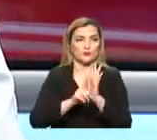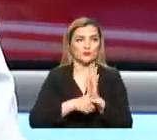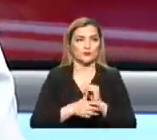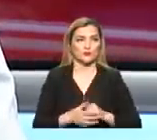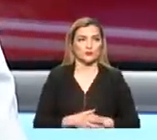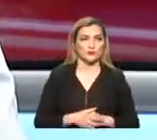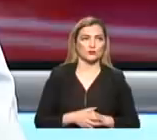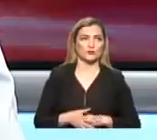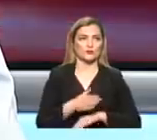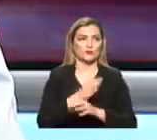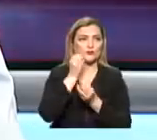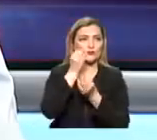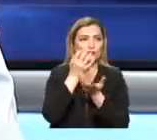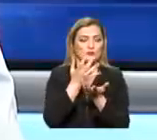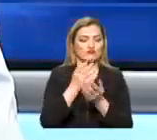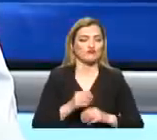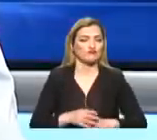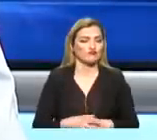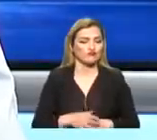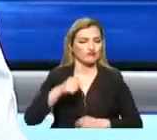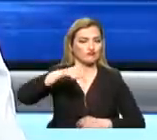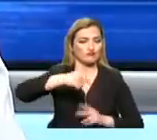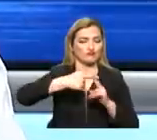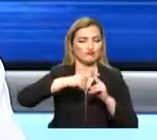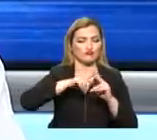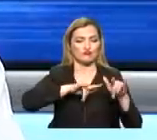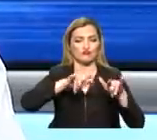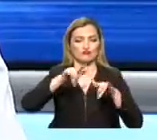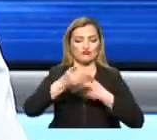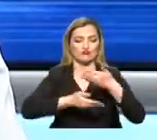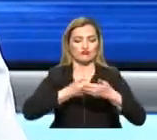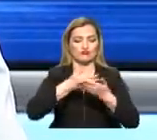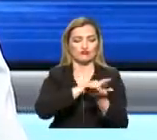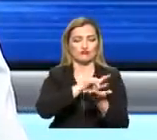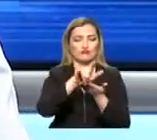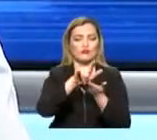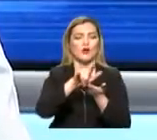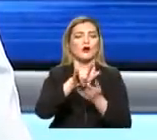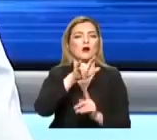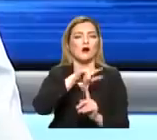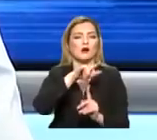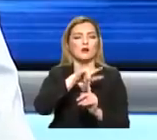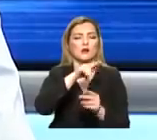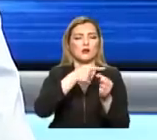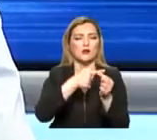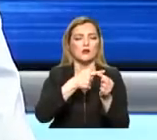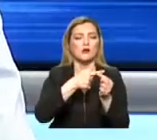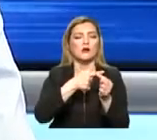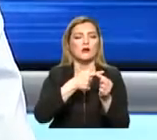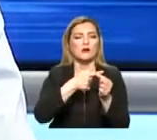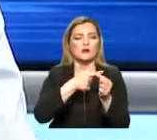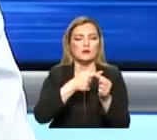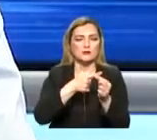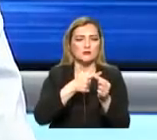7:48 a.m. y como les comentábamos ya en un inicio, hoy se retoman los vuelos comerciales en el aeropuerto Mariscal Sucre en la ciudad de Quito. Esto tras